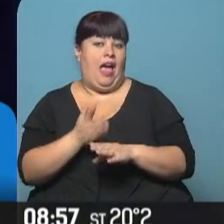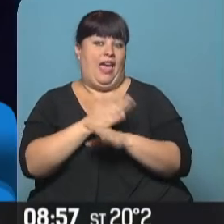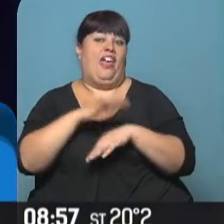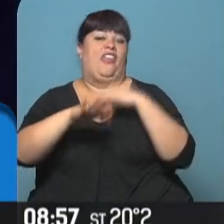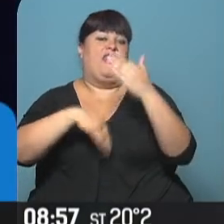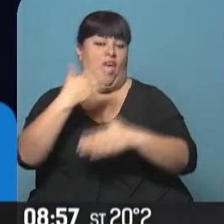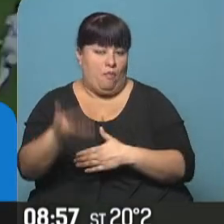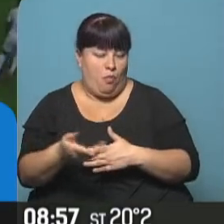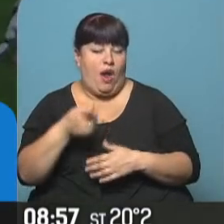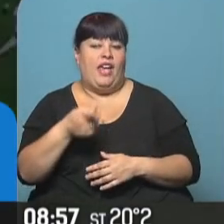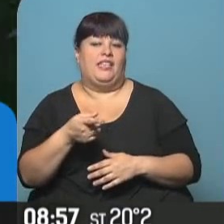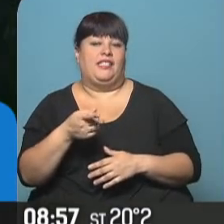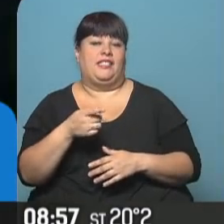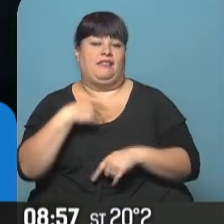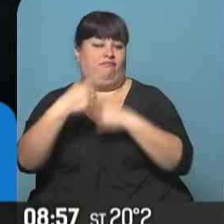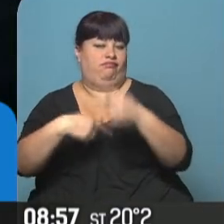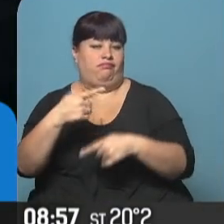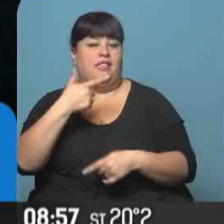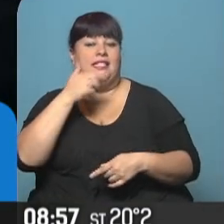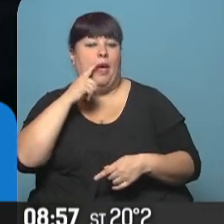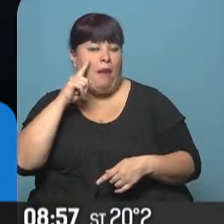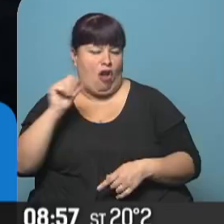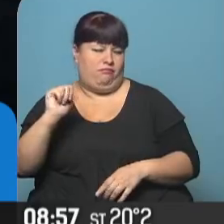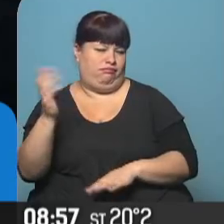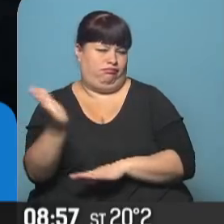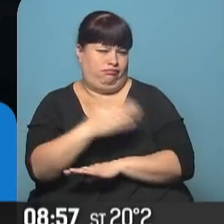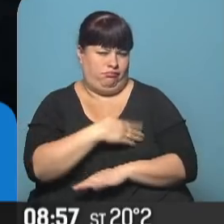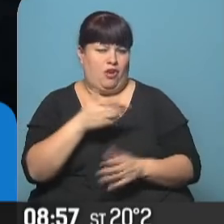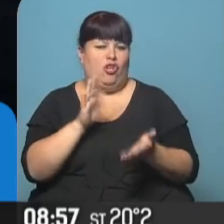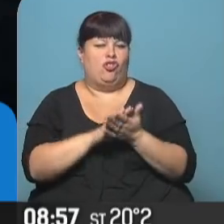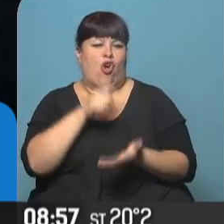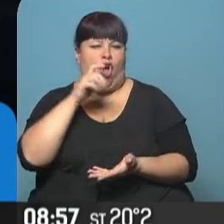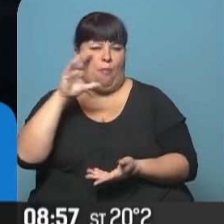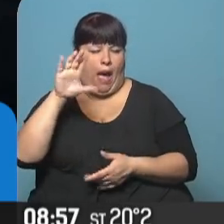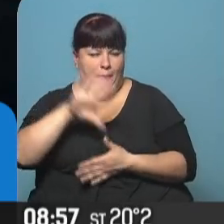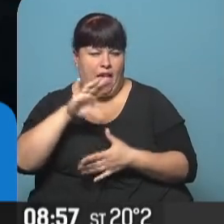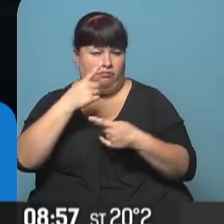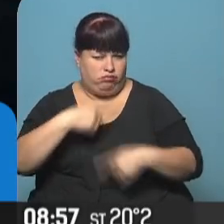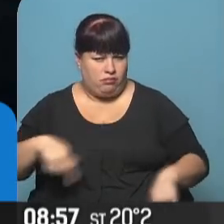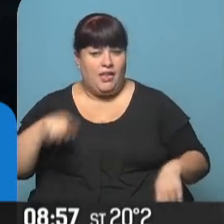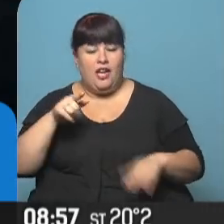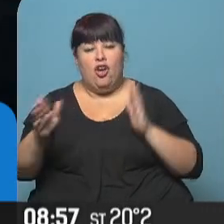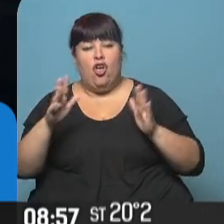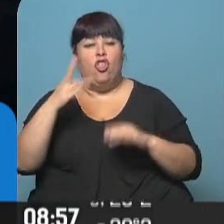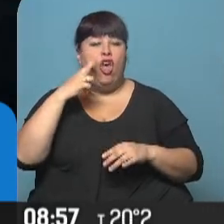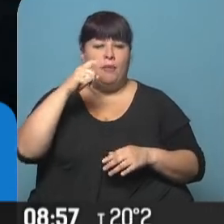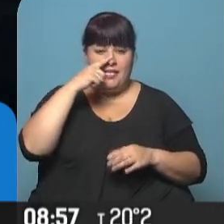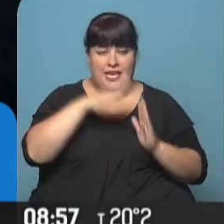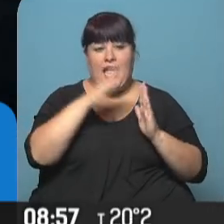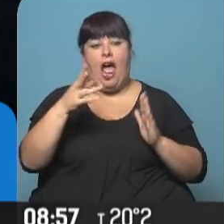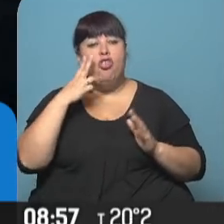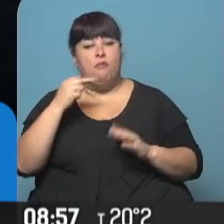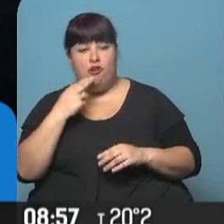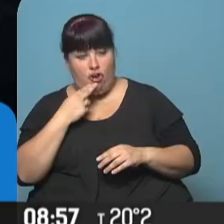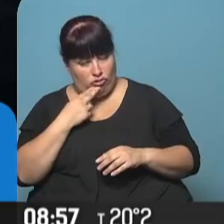que después iba a ser la sucesión con sampaoli que ganó absolutamente todo en cuanto a las copas américas esto fue entre 2007 y 2011